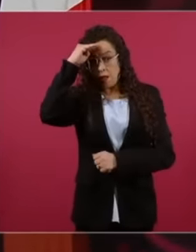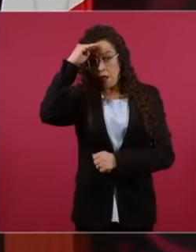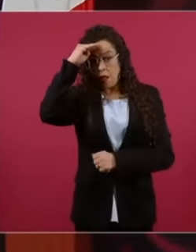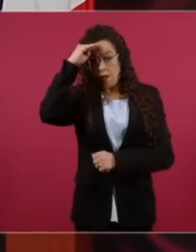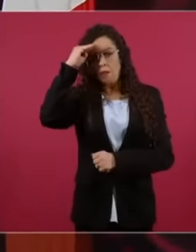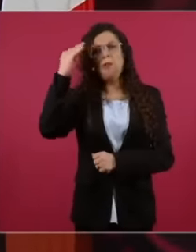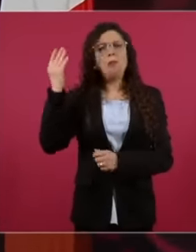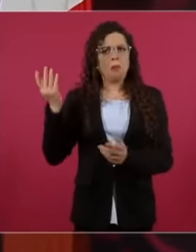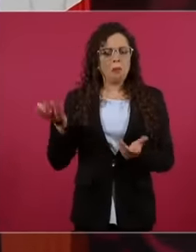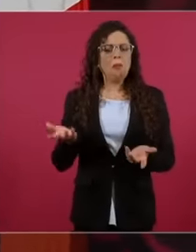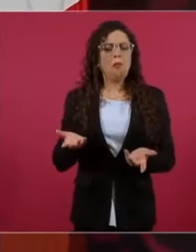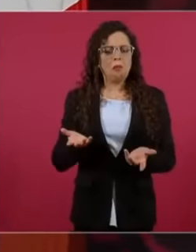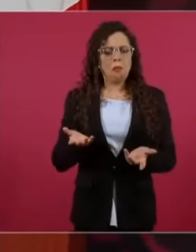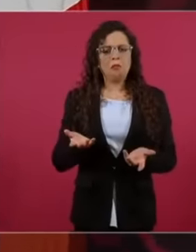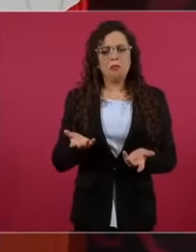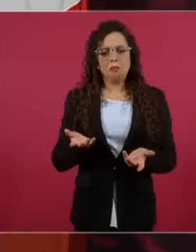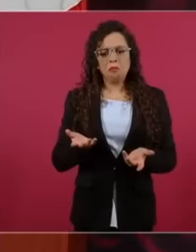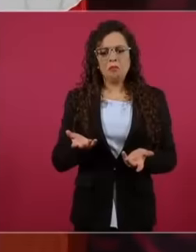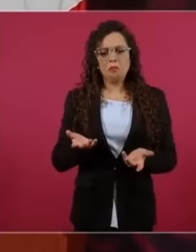que no haya